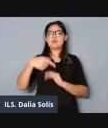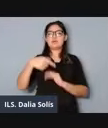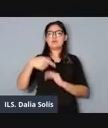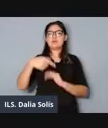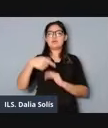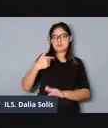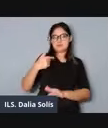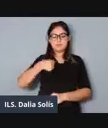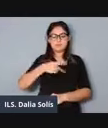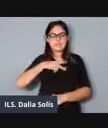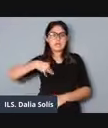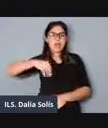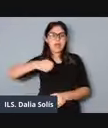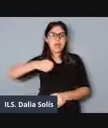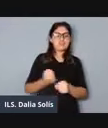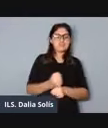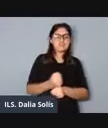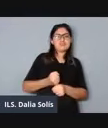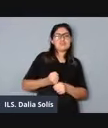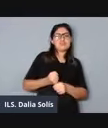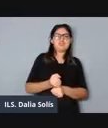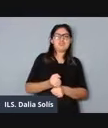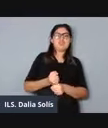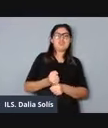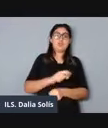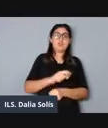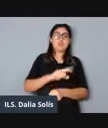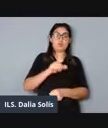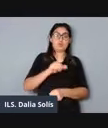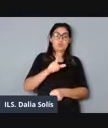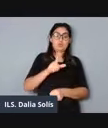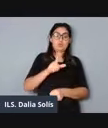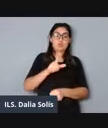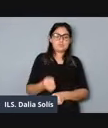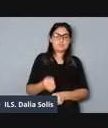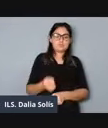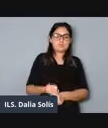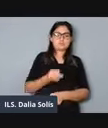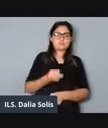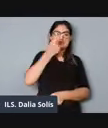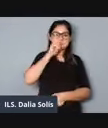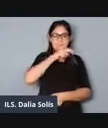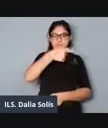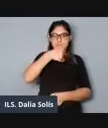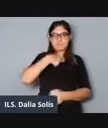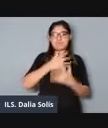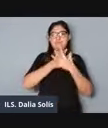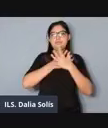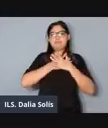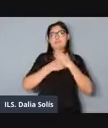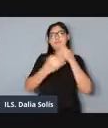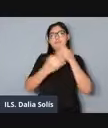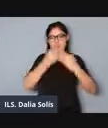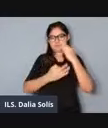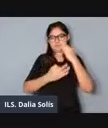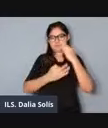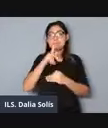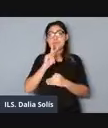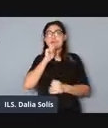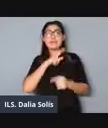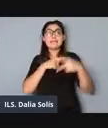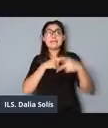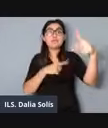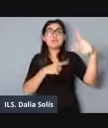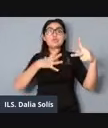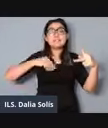todo su cariño, me da todo su amor, pero también veo cómo golpea a sus hijas y a sus hijos. Reproduce en ellas y